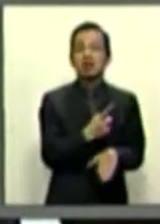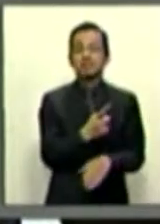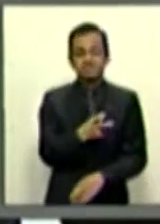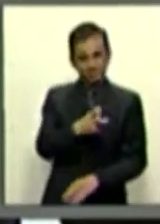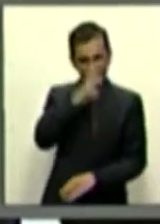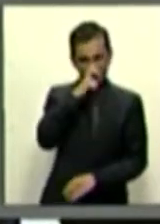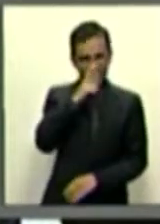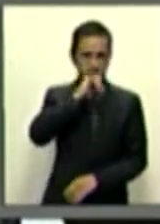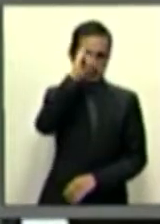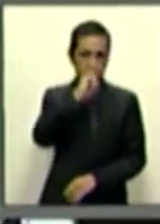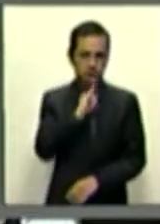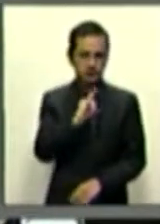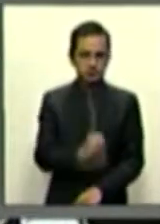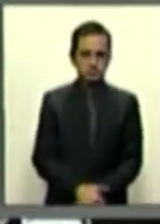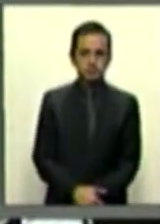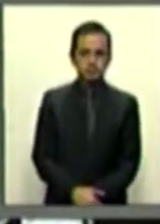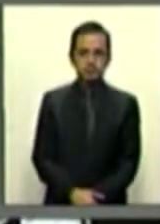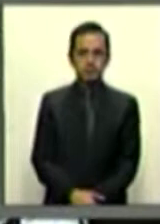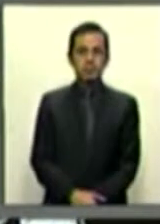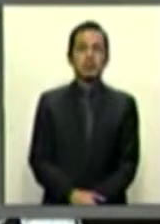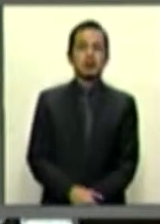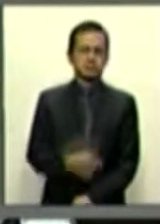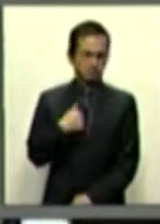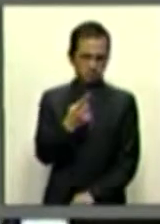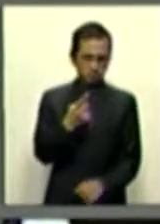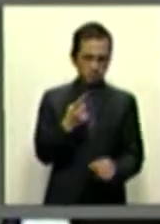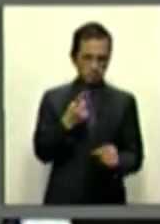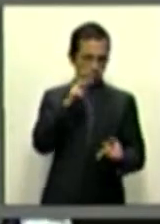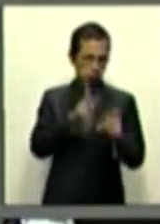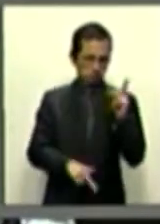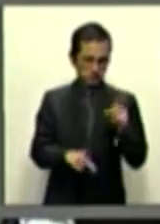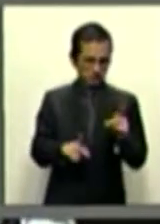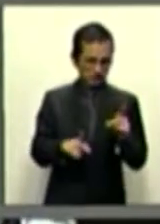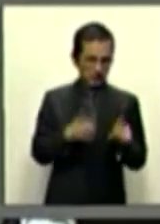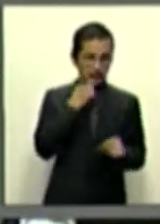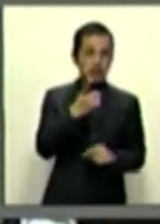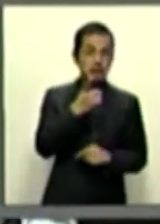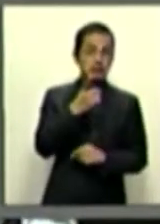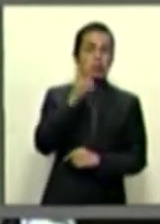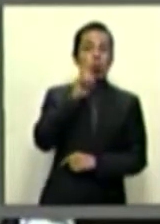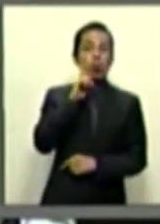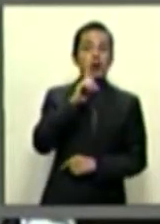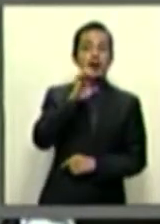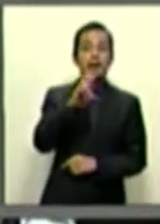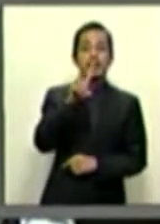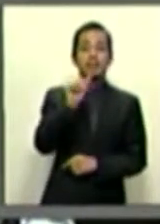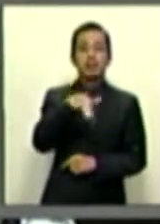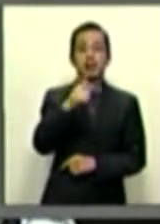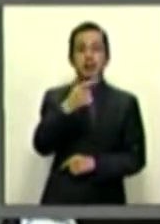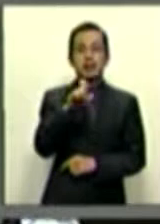sus patrones. Abro el paréntesis para mencionar a Evangelina